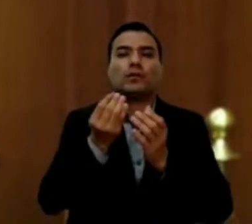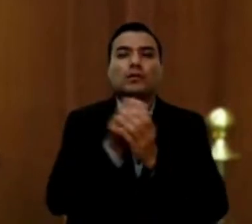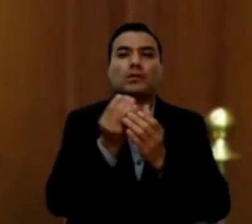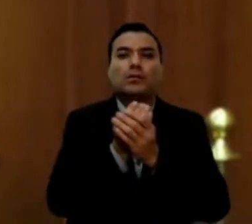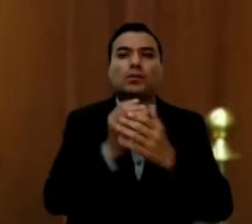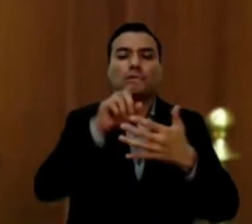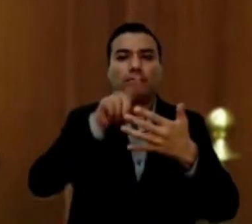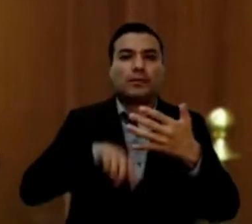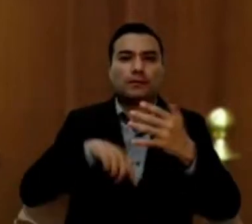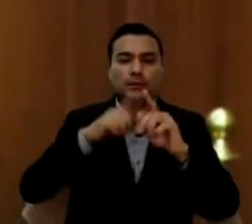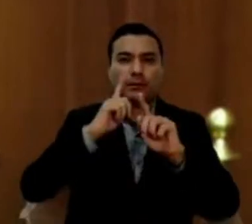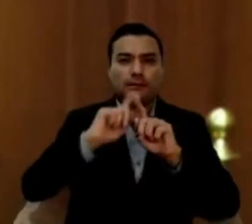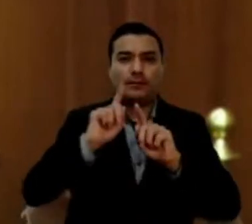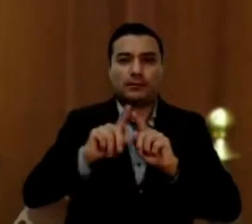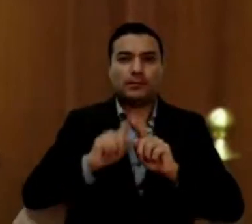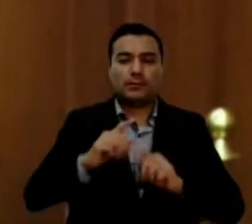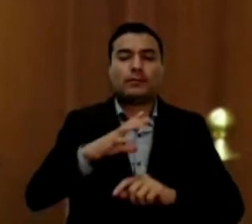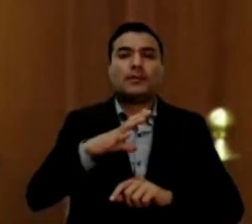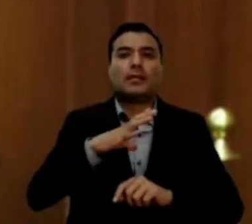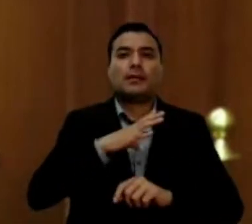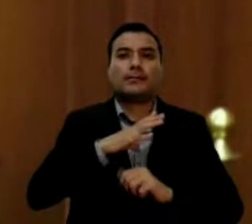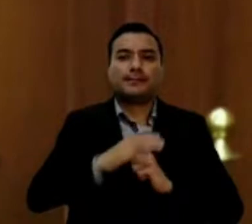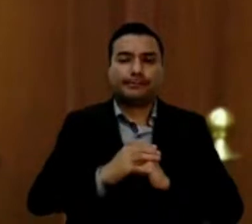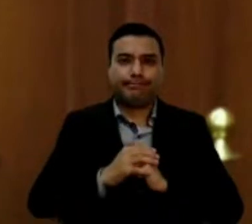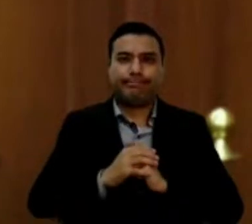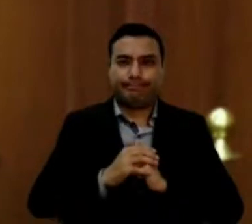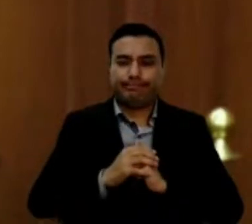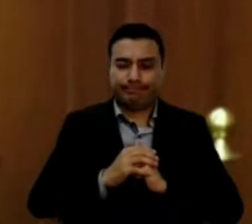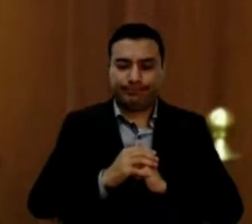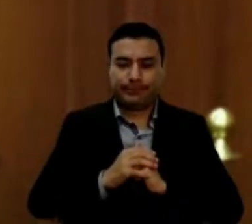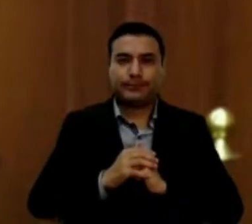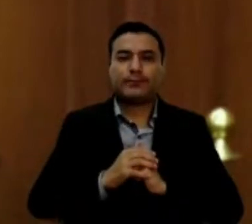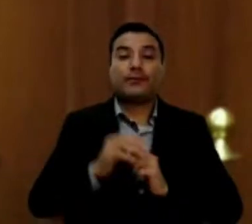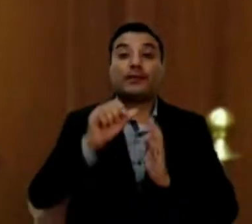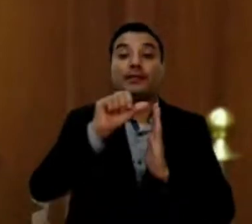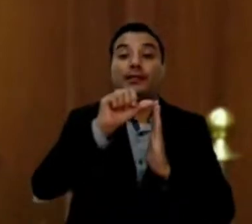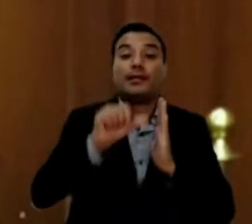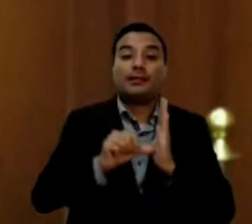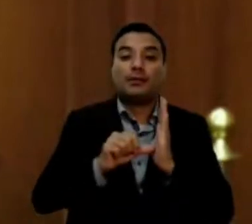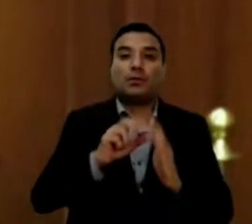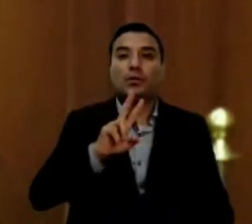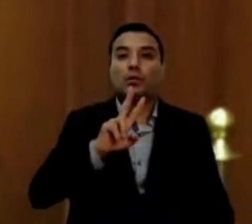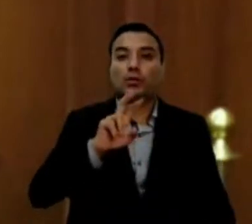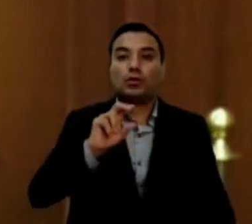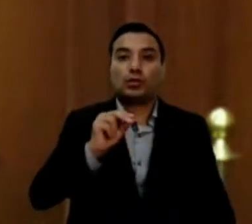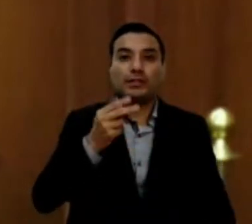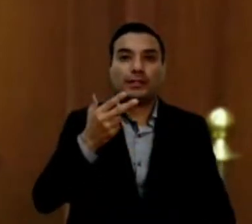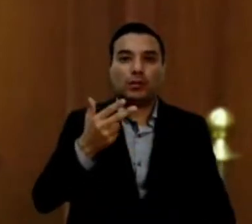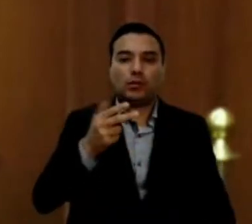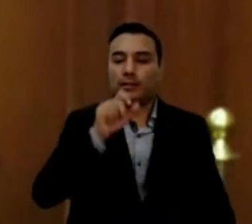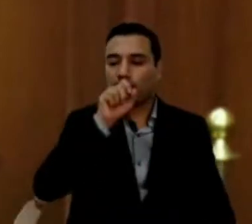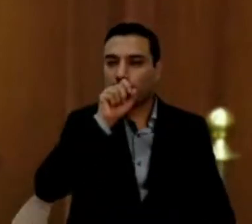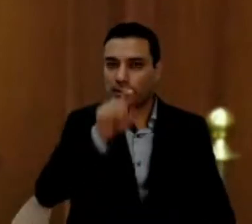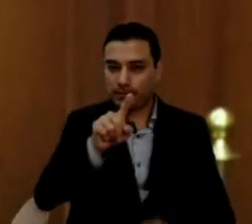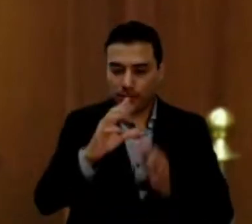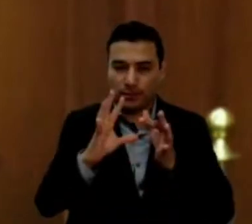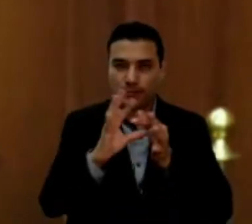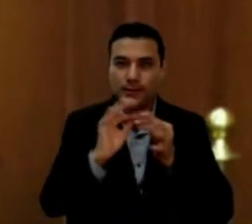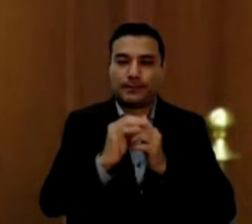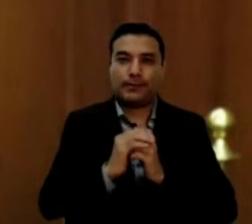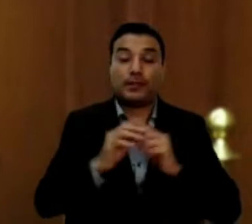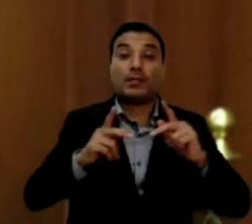su importancia resulta necesario transcribir. Artículo 288. También comete el delito de robo el